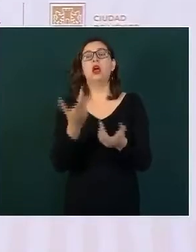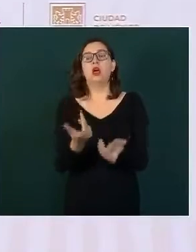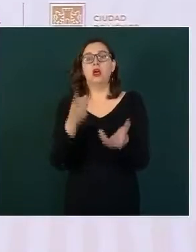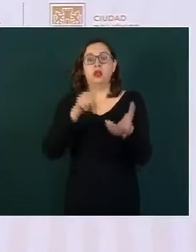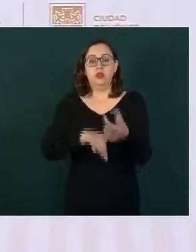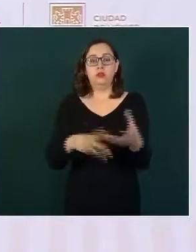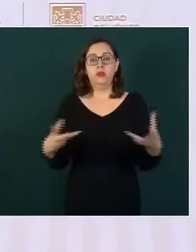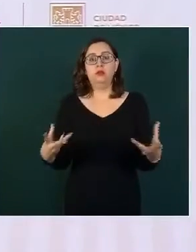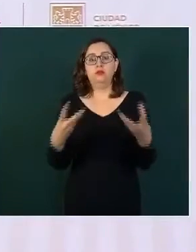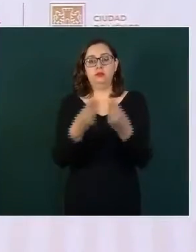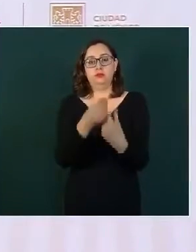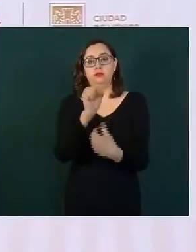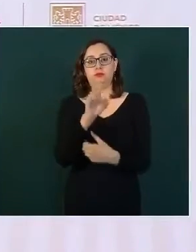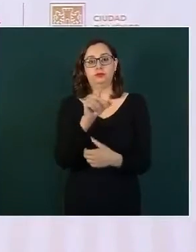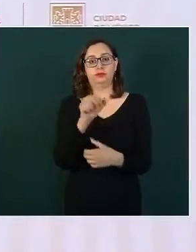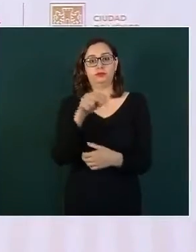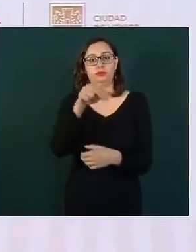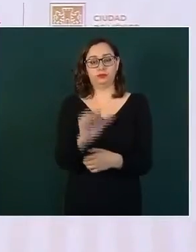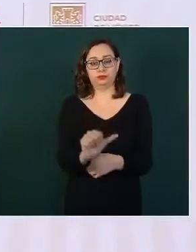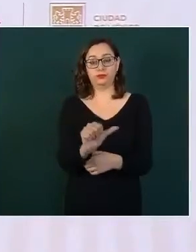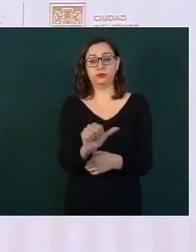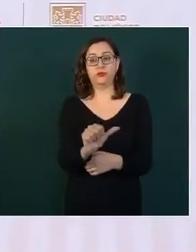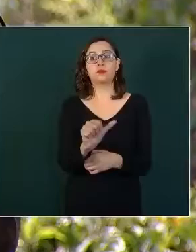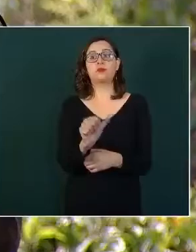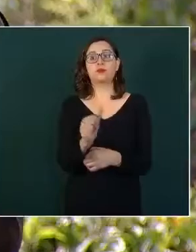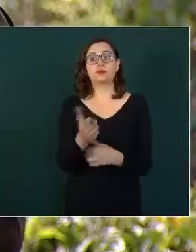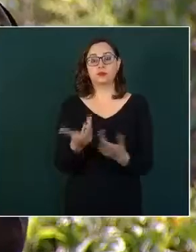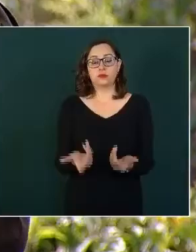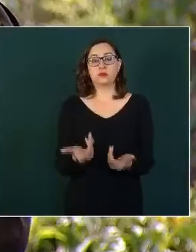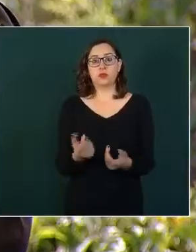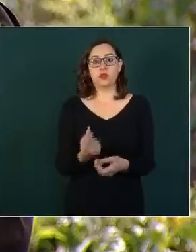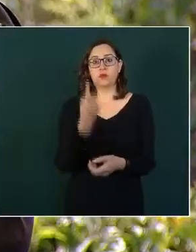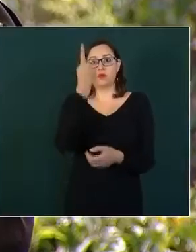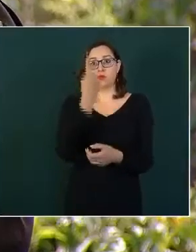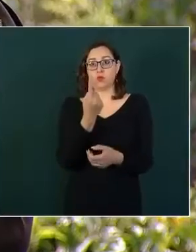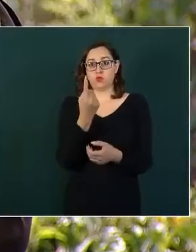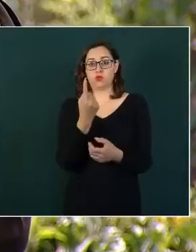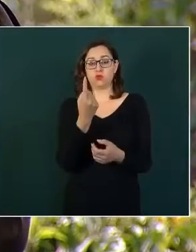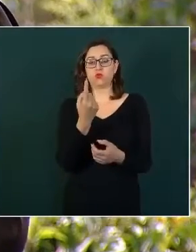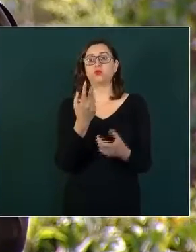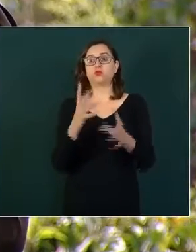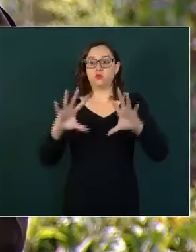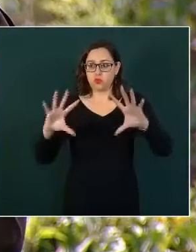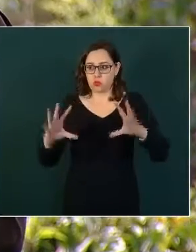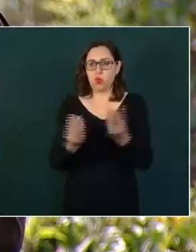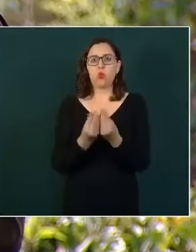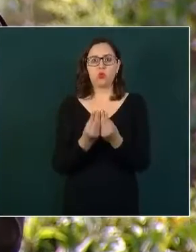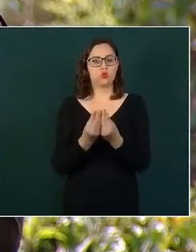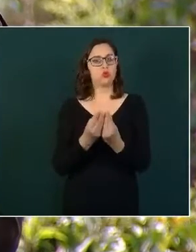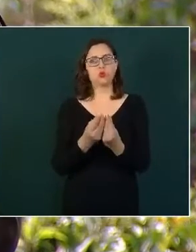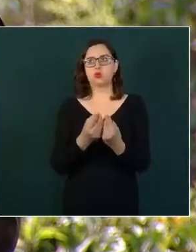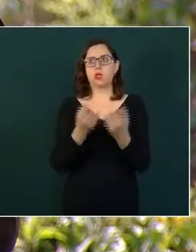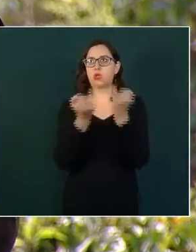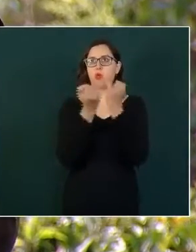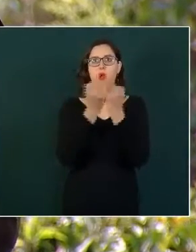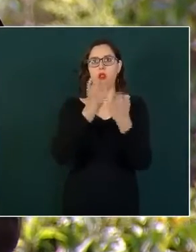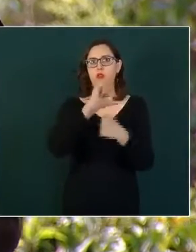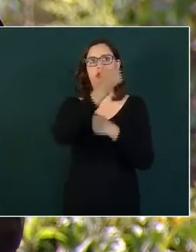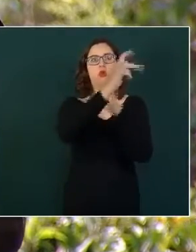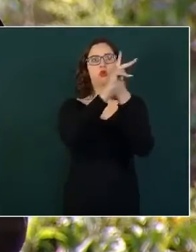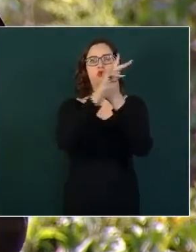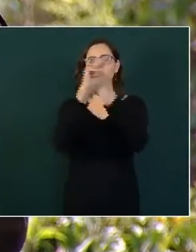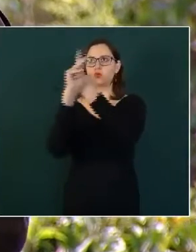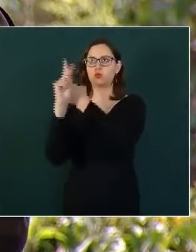Nacional, el cual cumplirá funciones de un Estado Mayor conjunto, como es en la mayoría de los países,